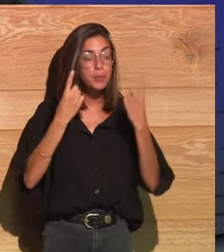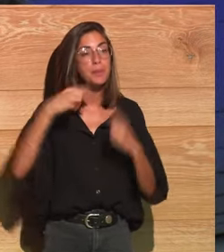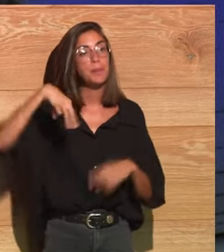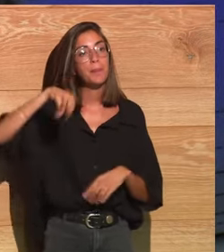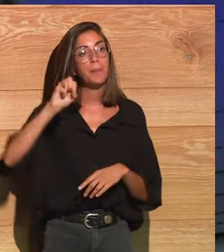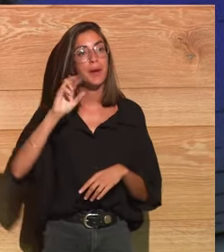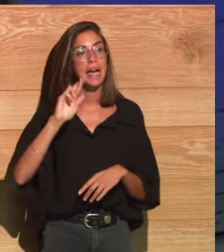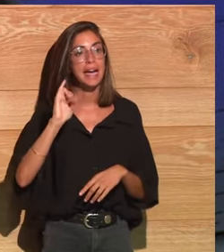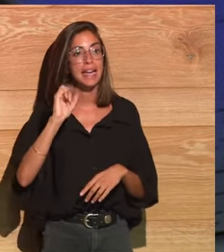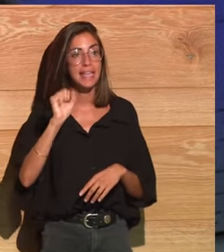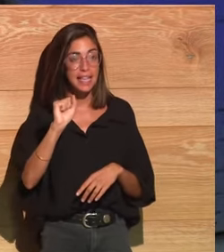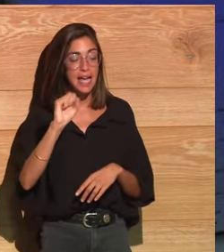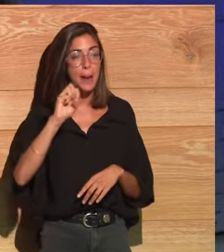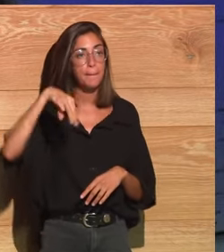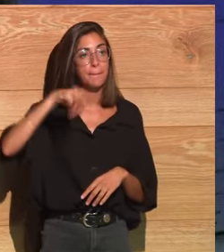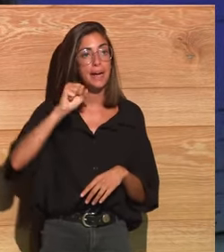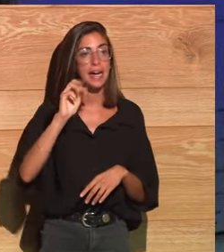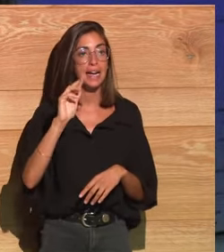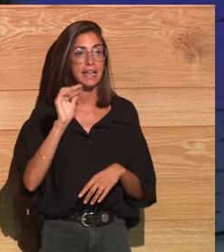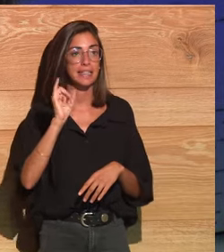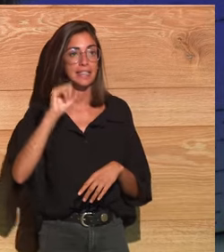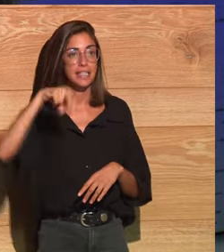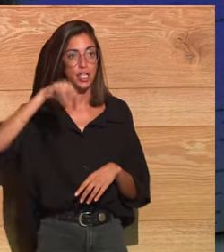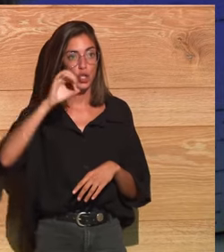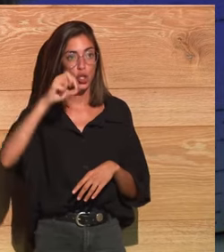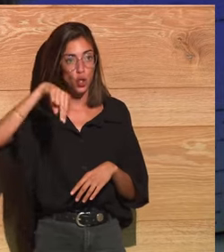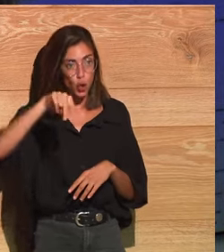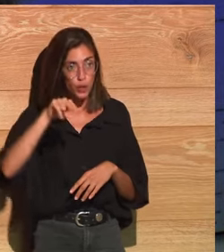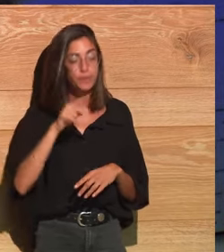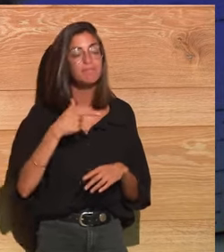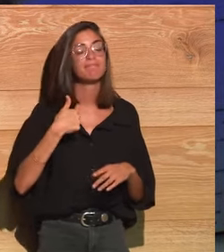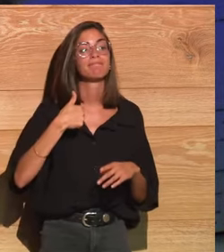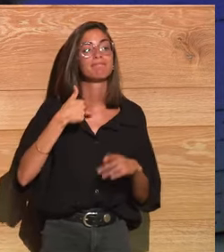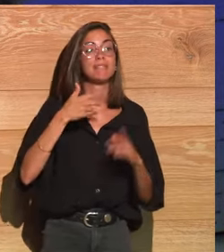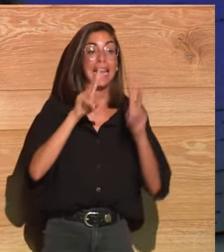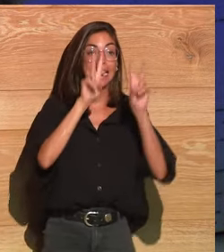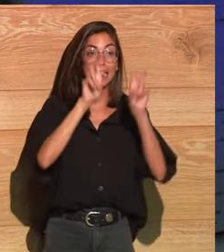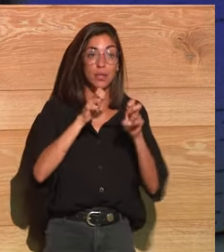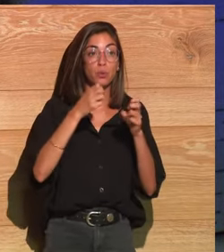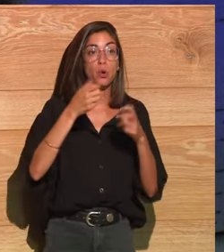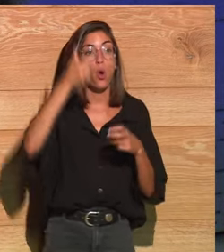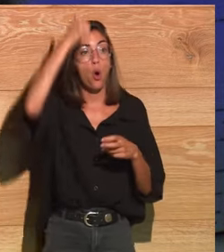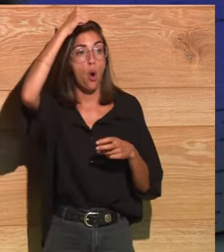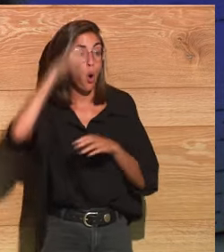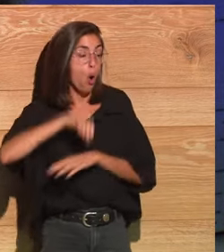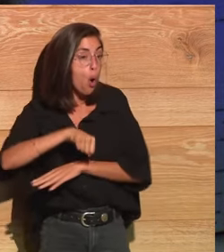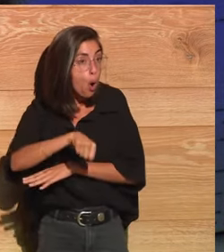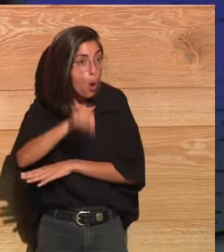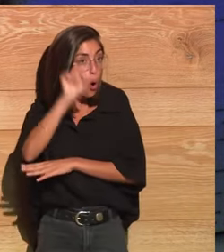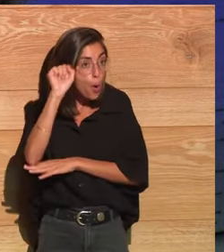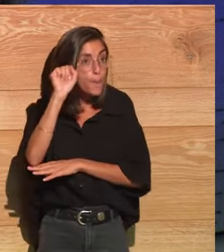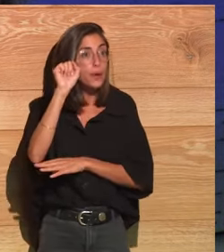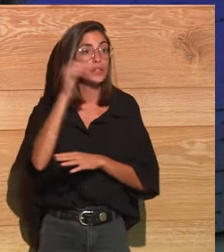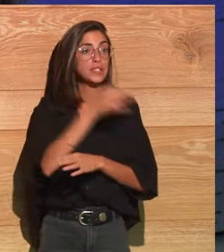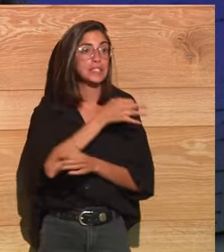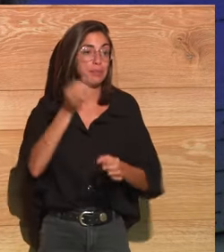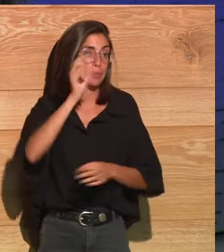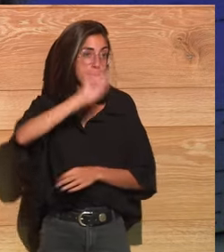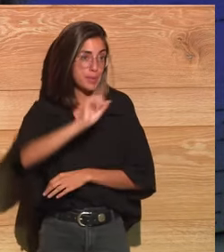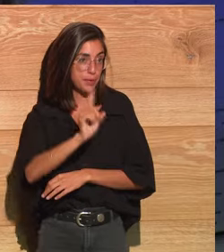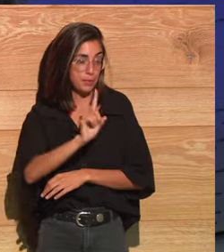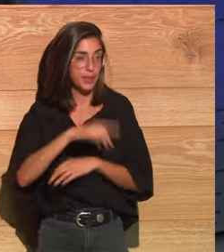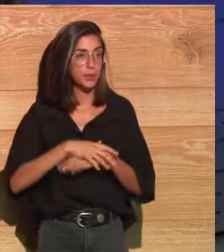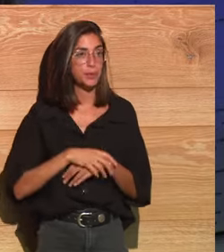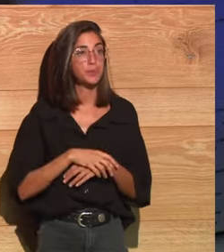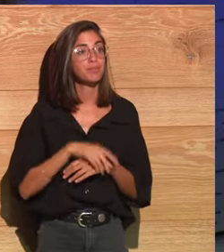Torres, Homo Imperfectus, que hemos publicado en Destino el pasado mes de mayo. Es un libro que ha tenido, desde